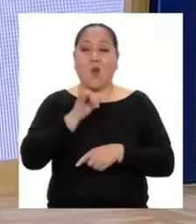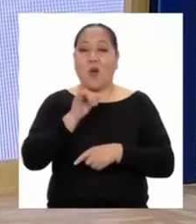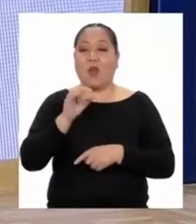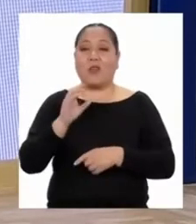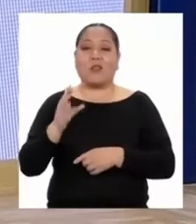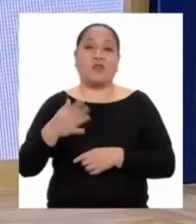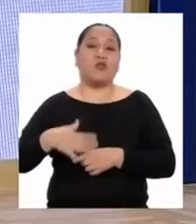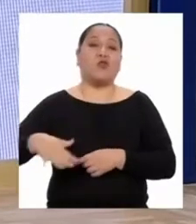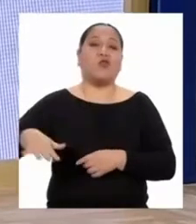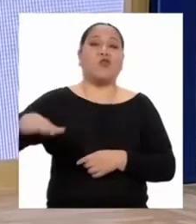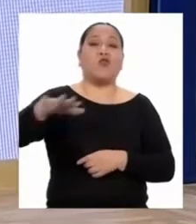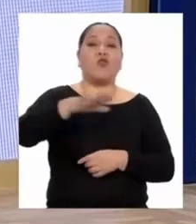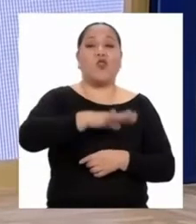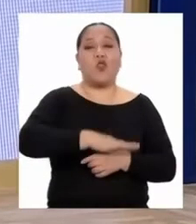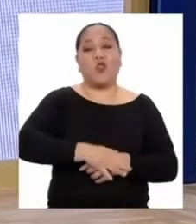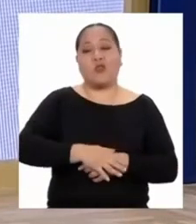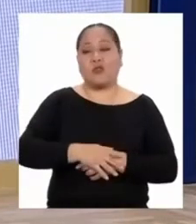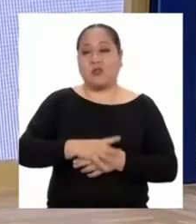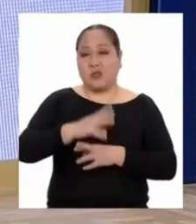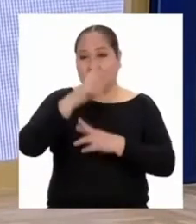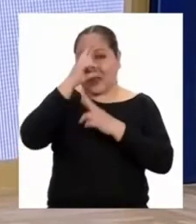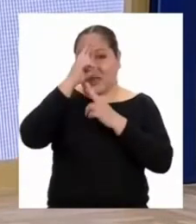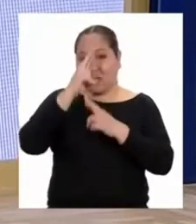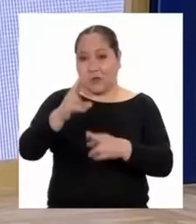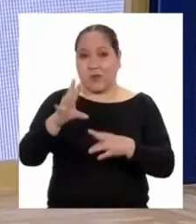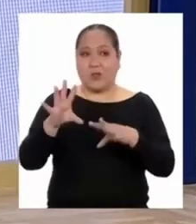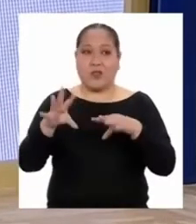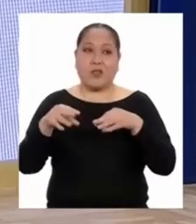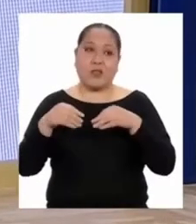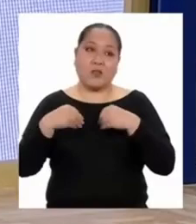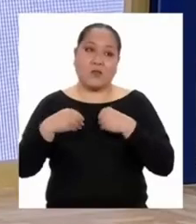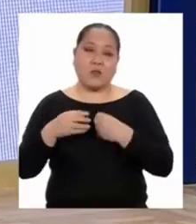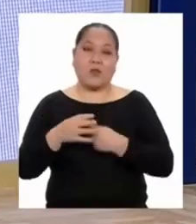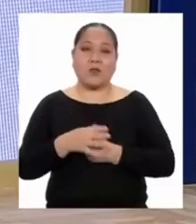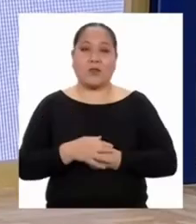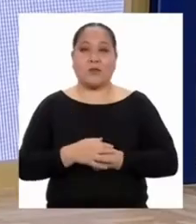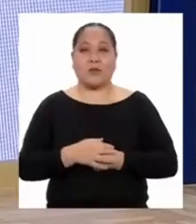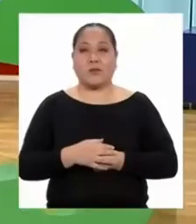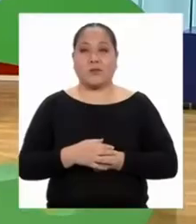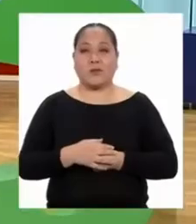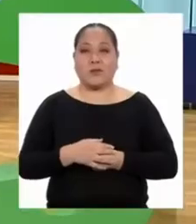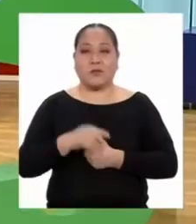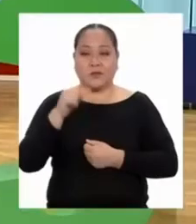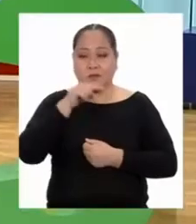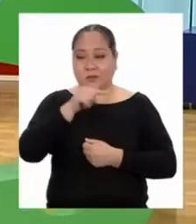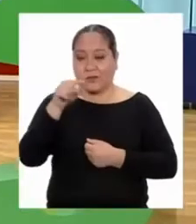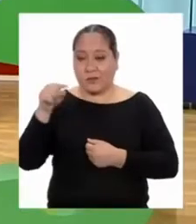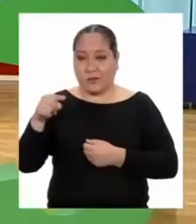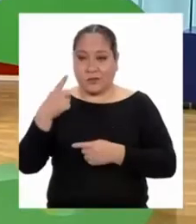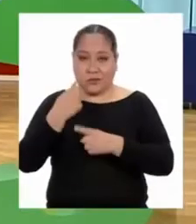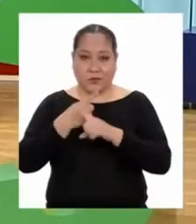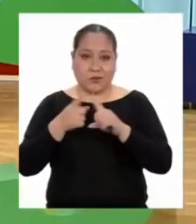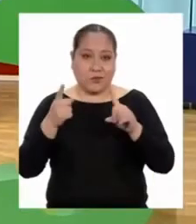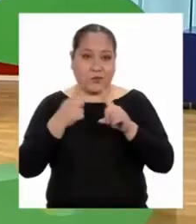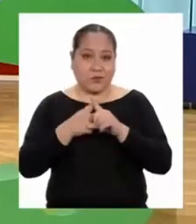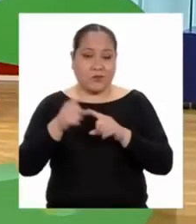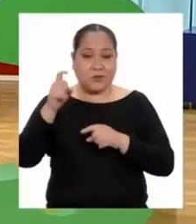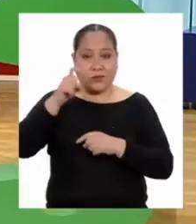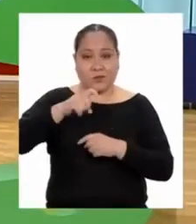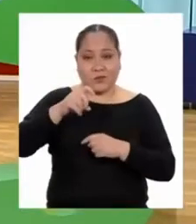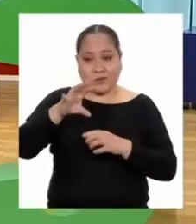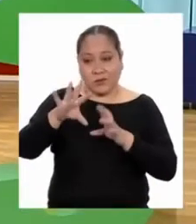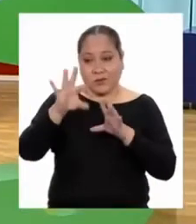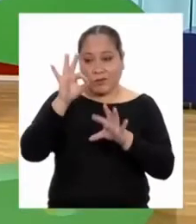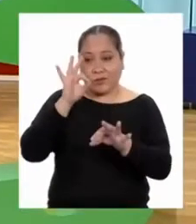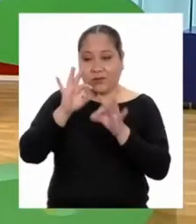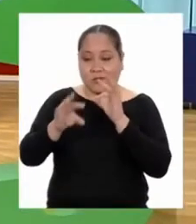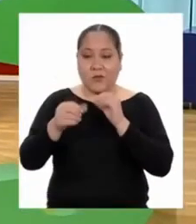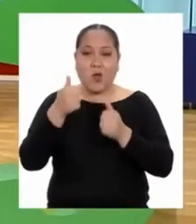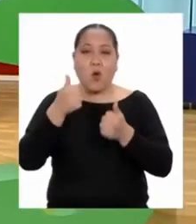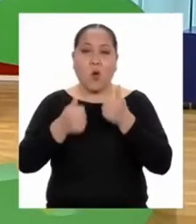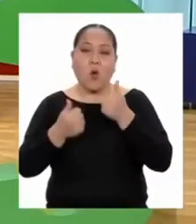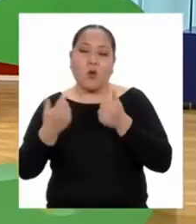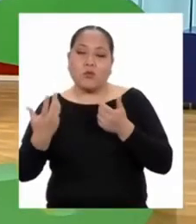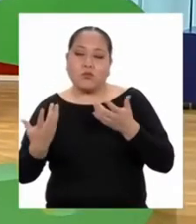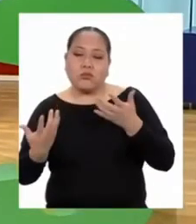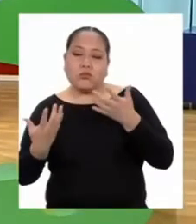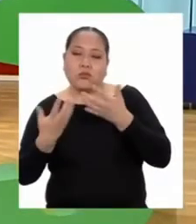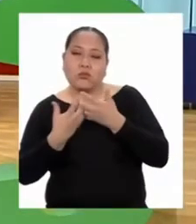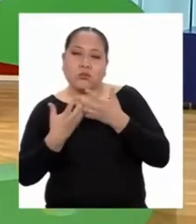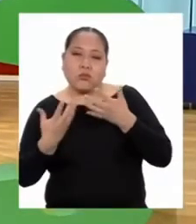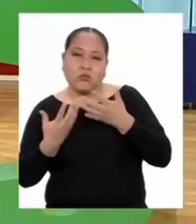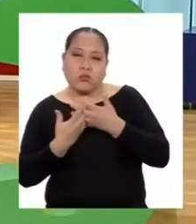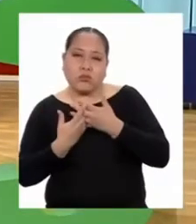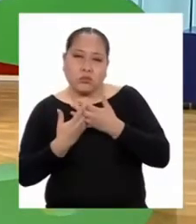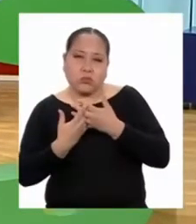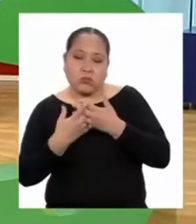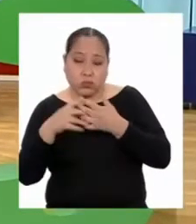todos merecemos respeto y tolerancia. En esa diferencia tenemos que encontrar los puntos en común que